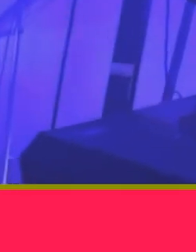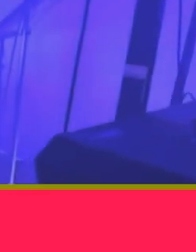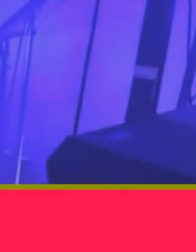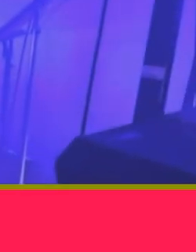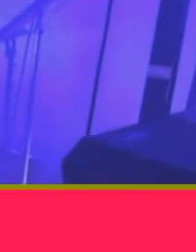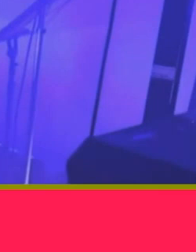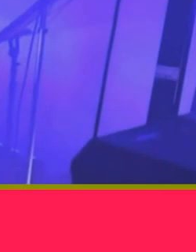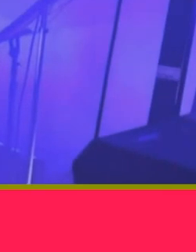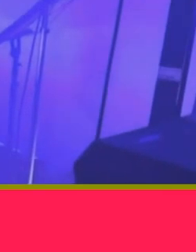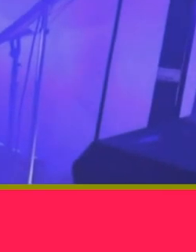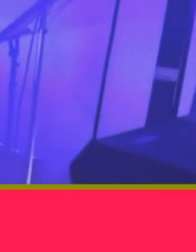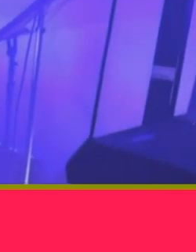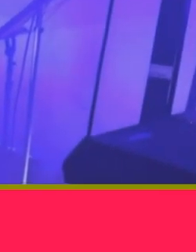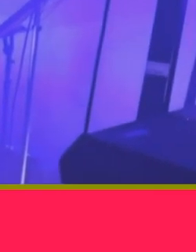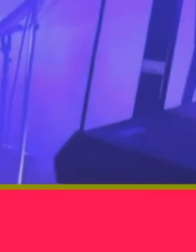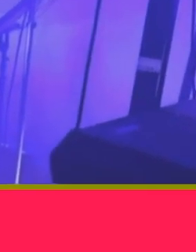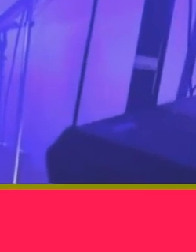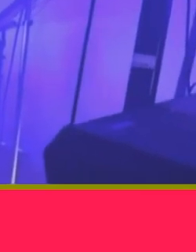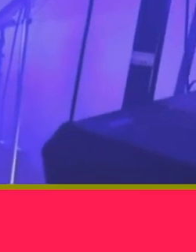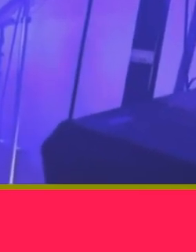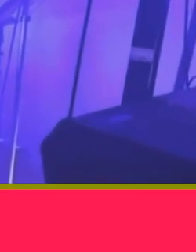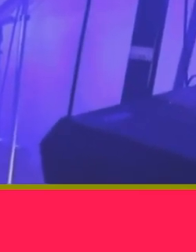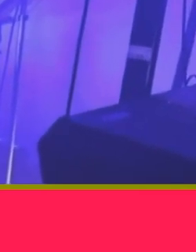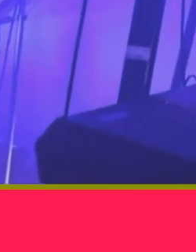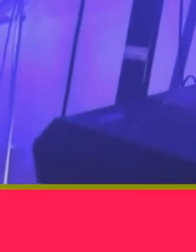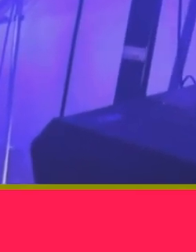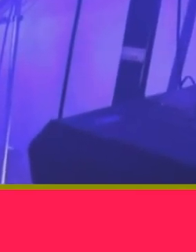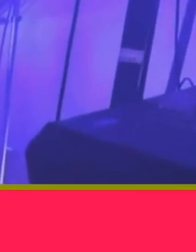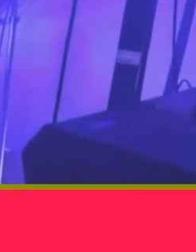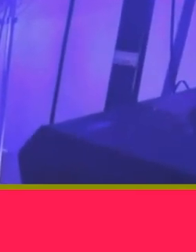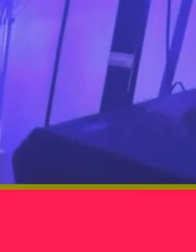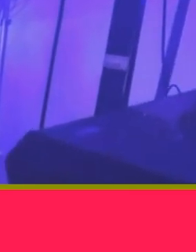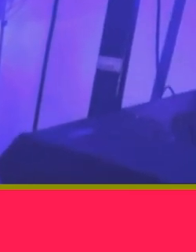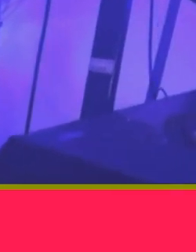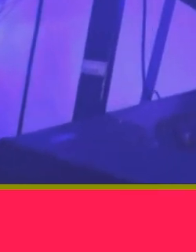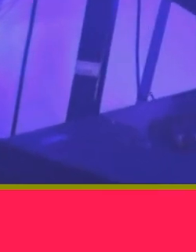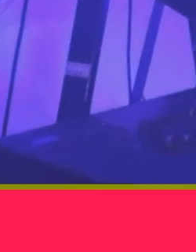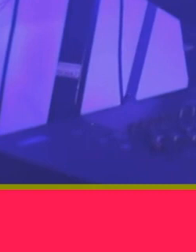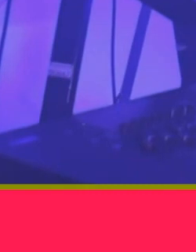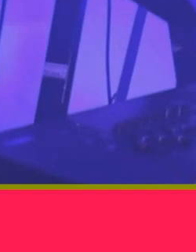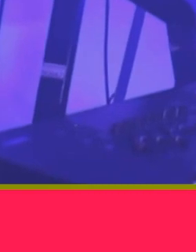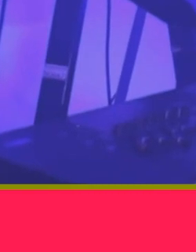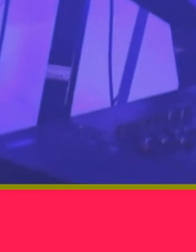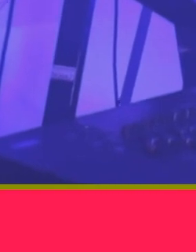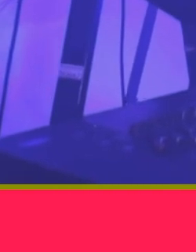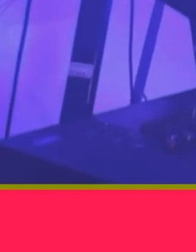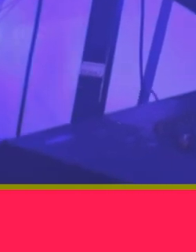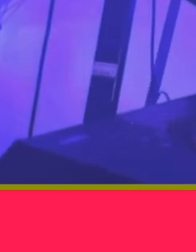decidió cambiar su rol en una pasada.